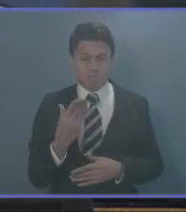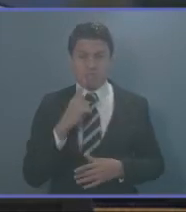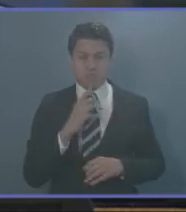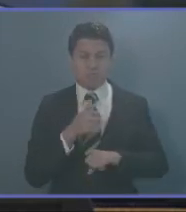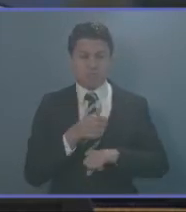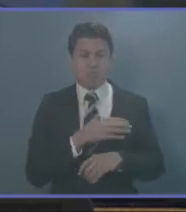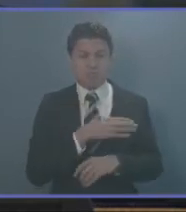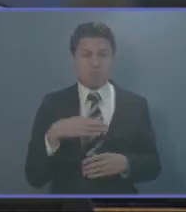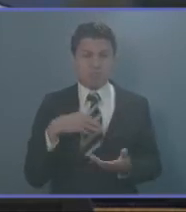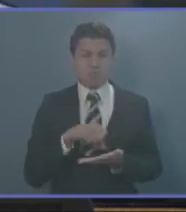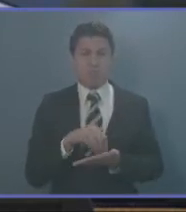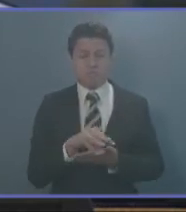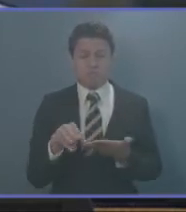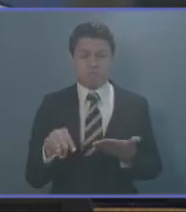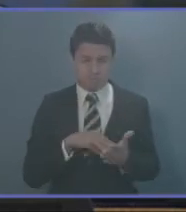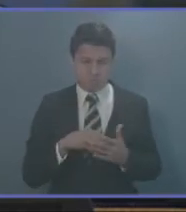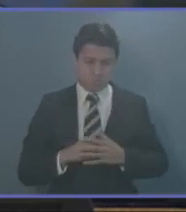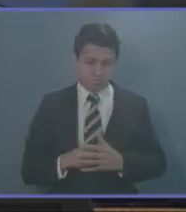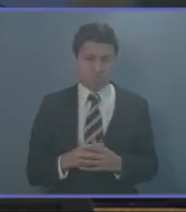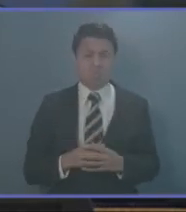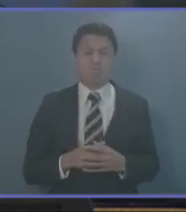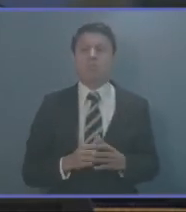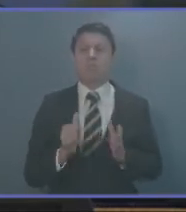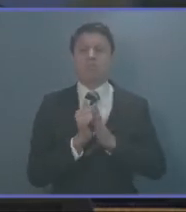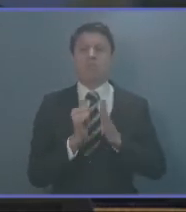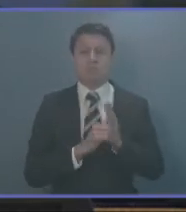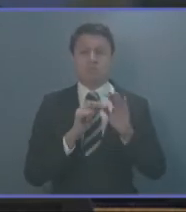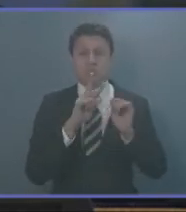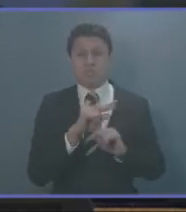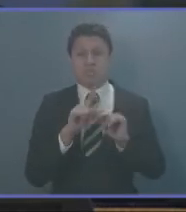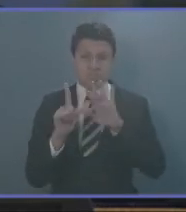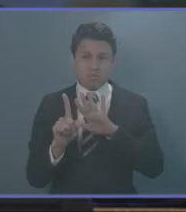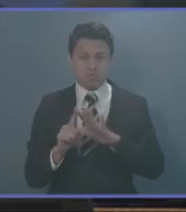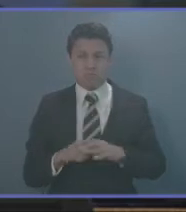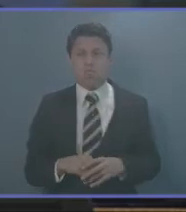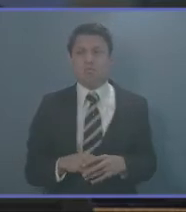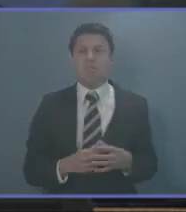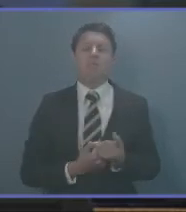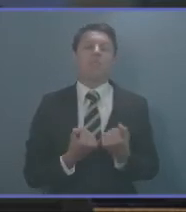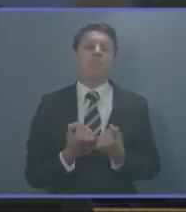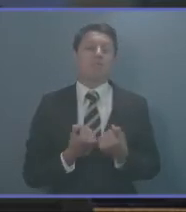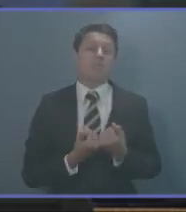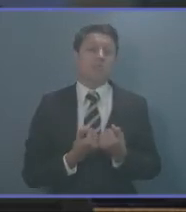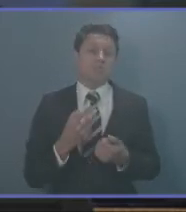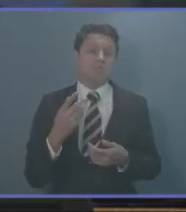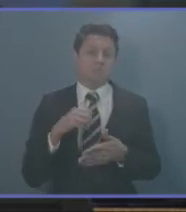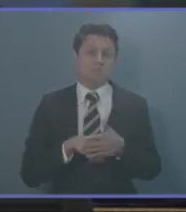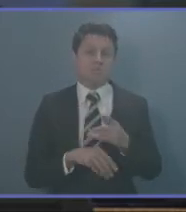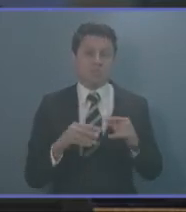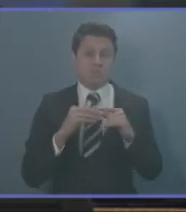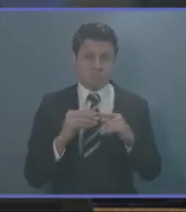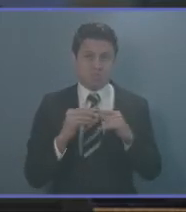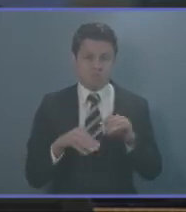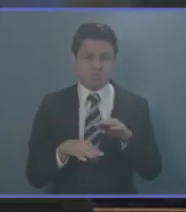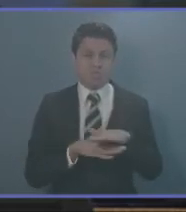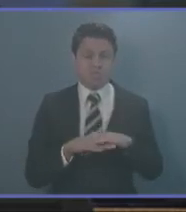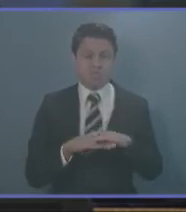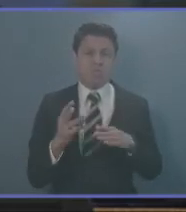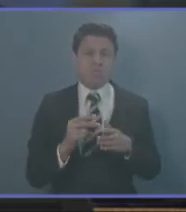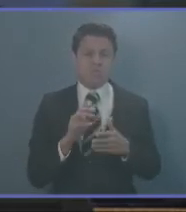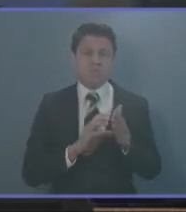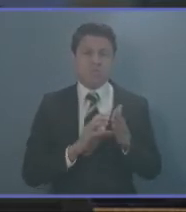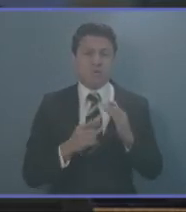el Consejo Municipal. Declaración jurada, artículo 26. Los contribuyentes sujetos a imposición en base al capital